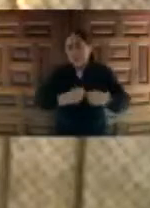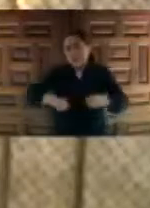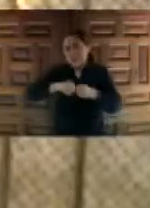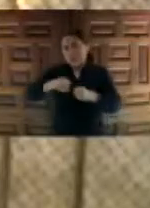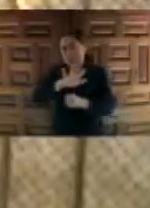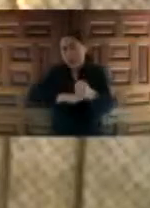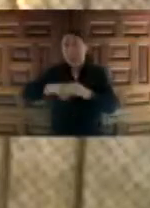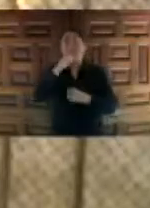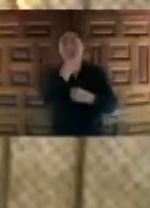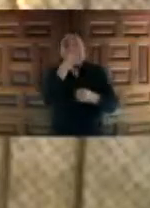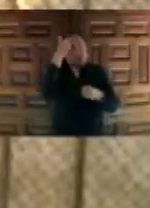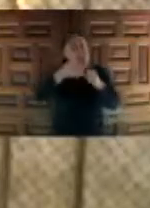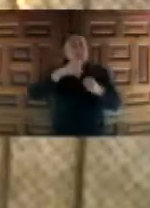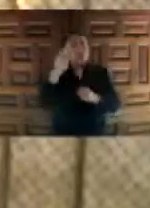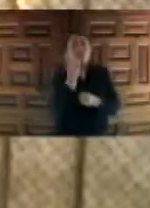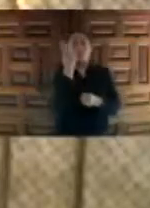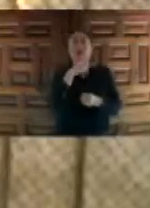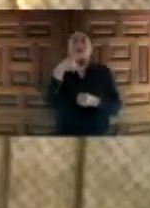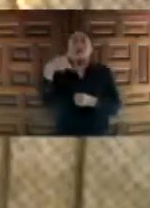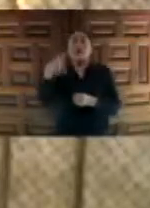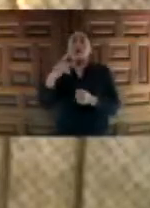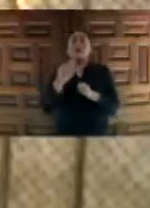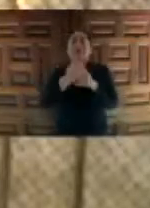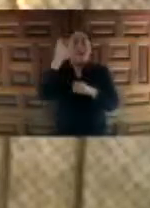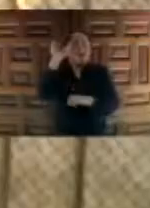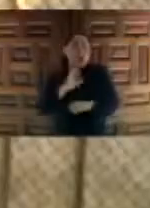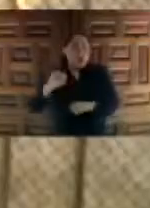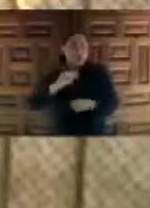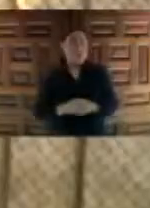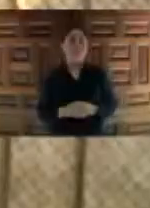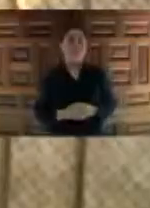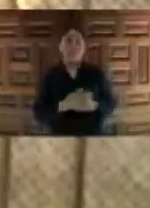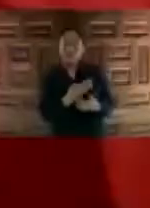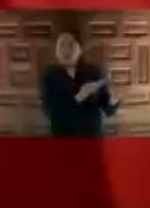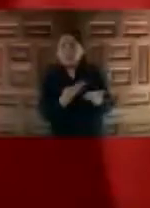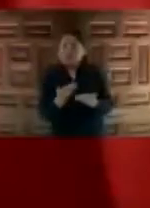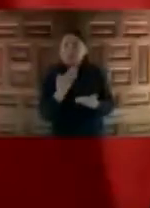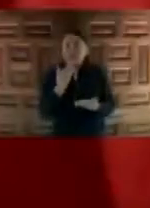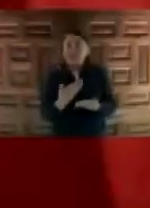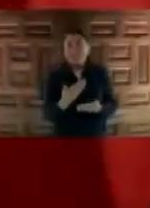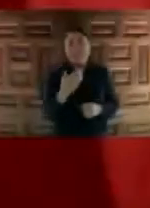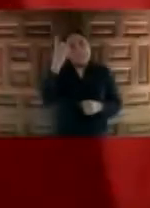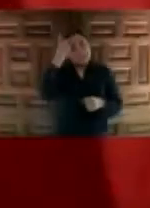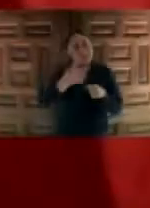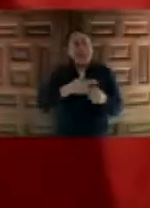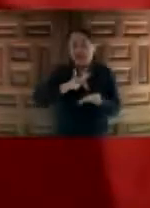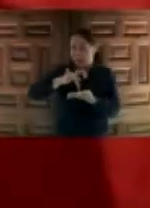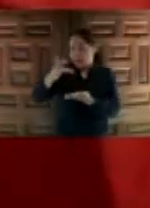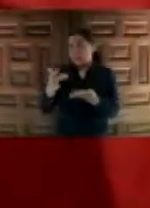Superior de la Universidad Autónoma del Estado de Morelos. Bienvenida, doctora. Muchas gracias. Buenas tardes.